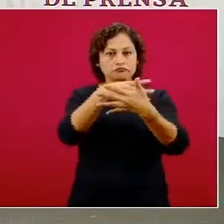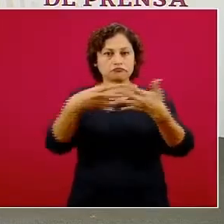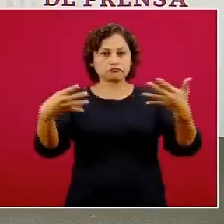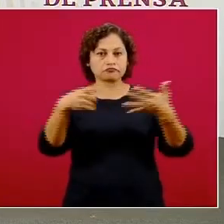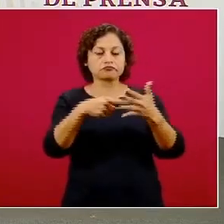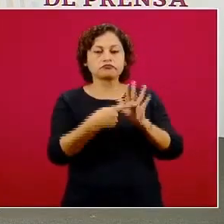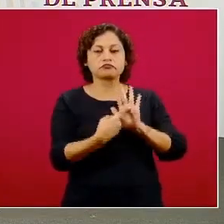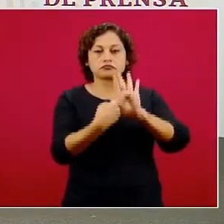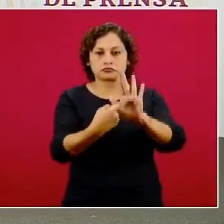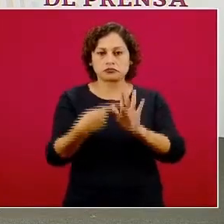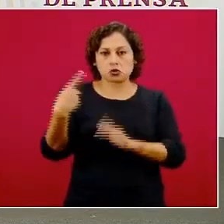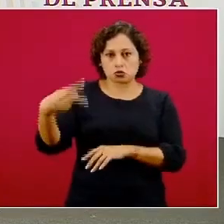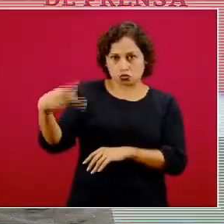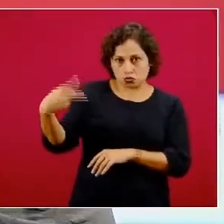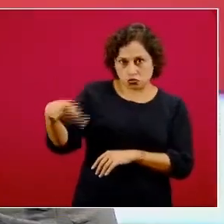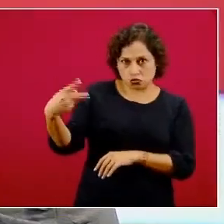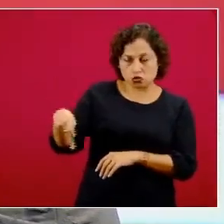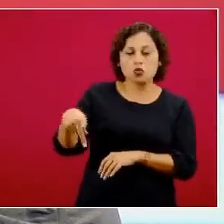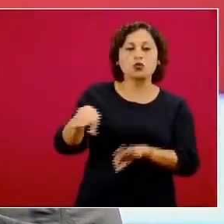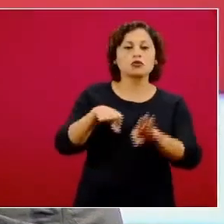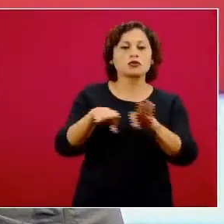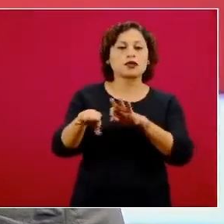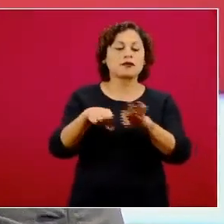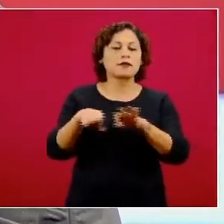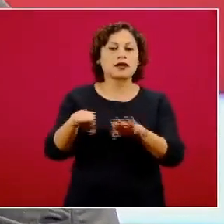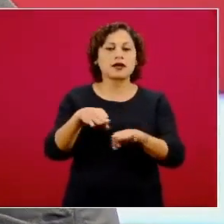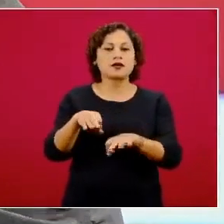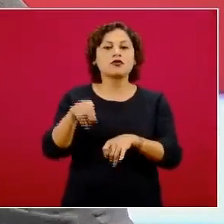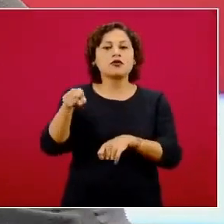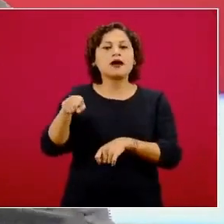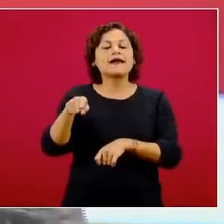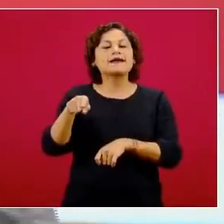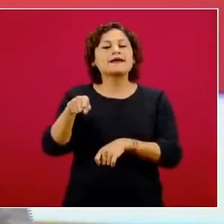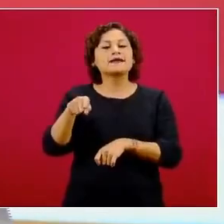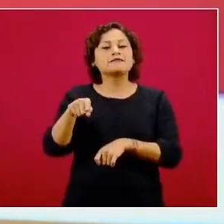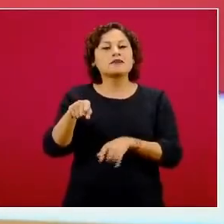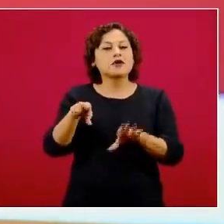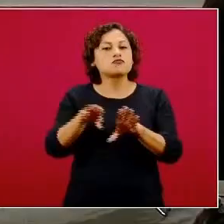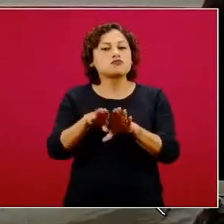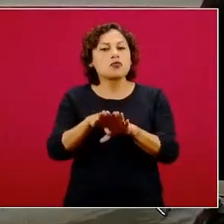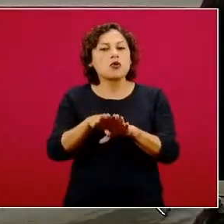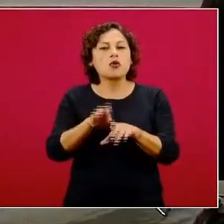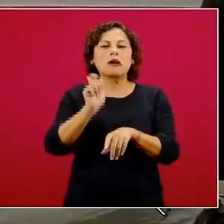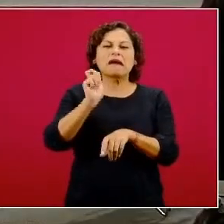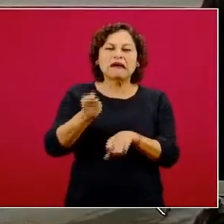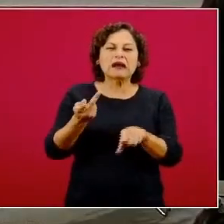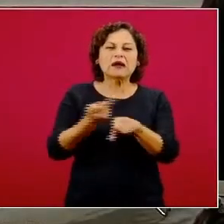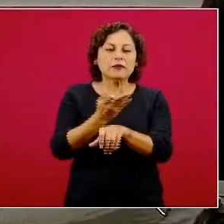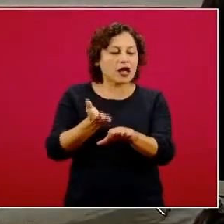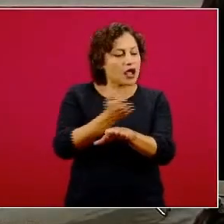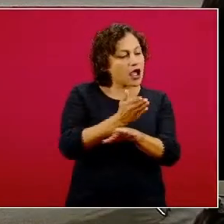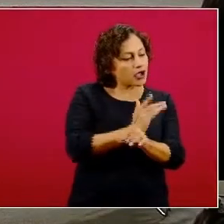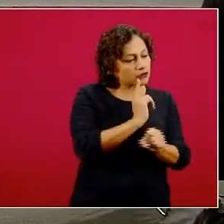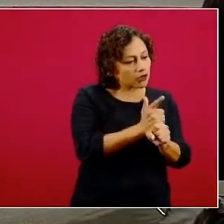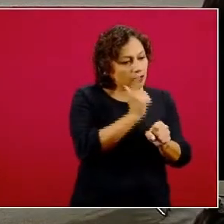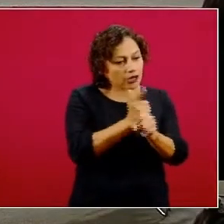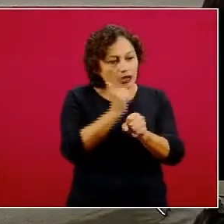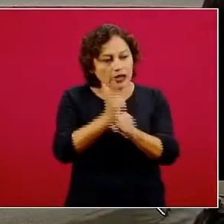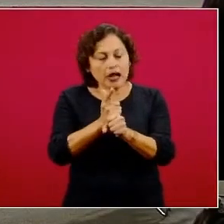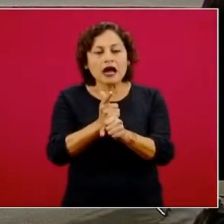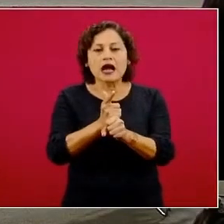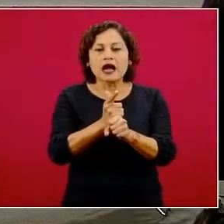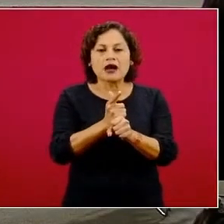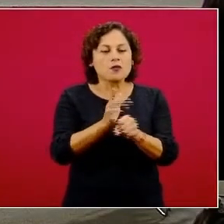unidad de inteligencia de cómo es que ciertos eventos cumplen con estas características para